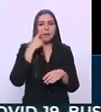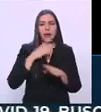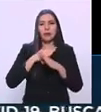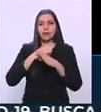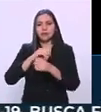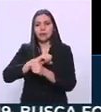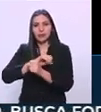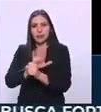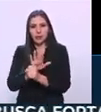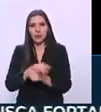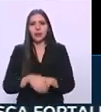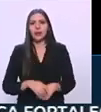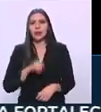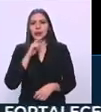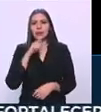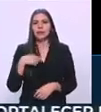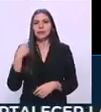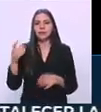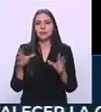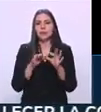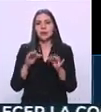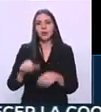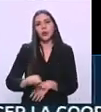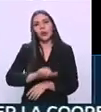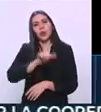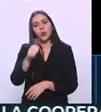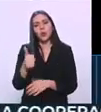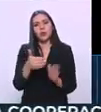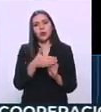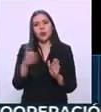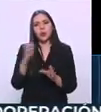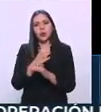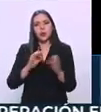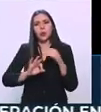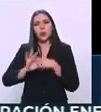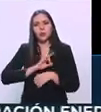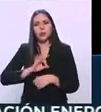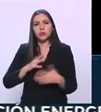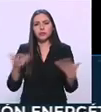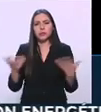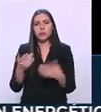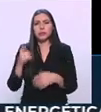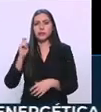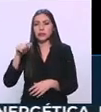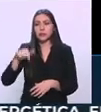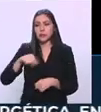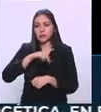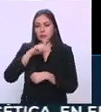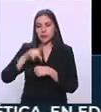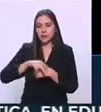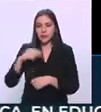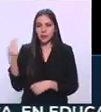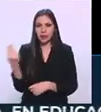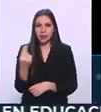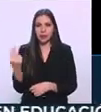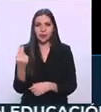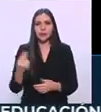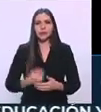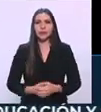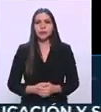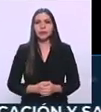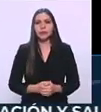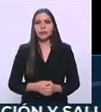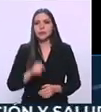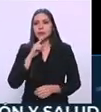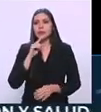me gustaría también enfocarme a otra serie de capacidades que son importantes y necesarias en el país, que tienen que ver